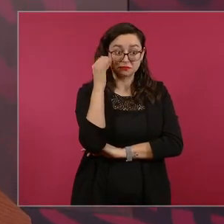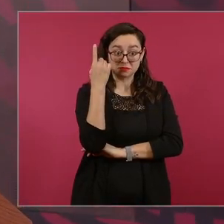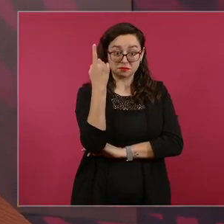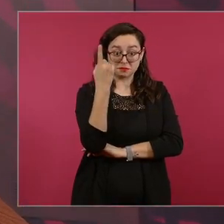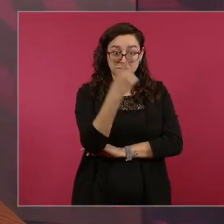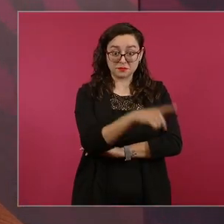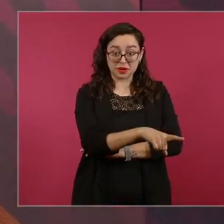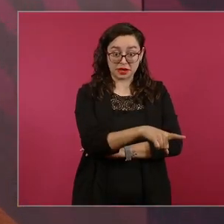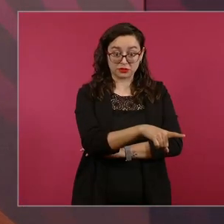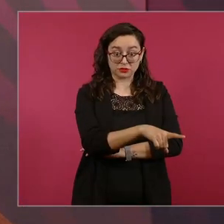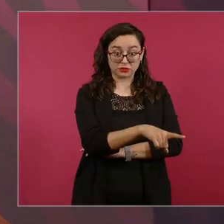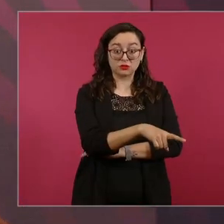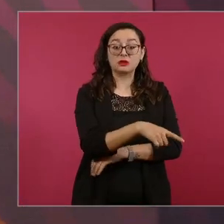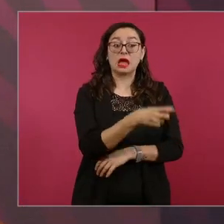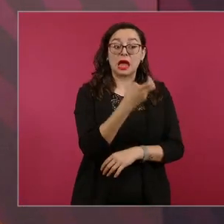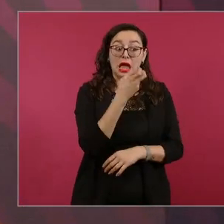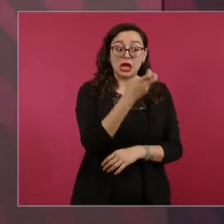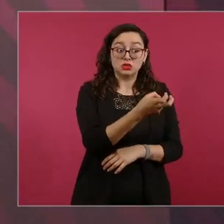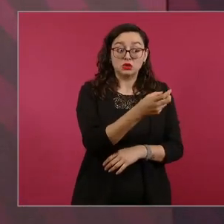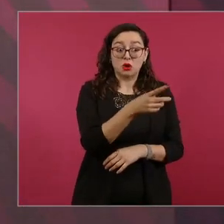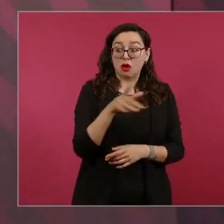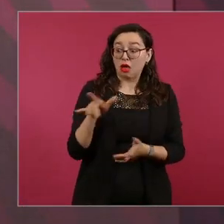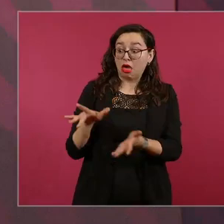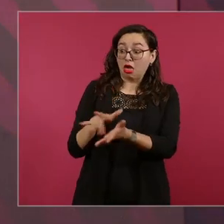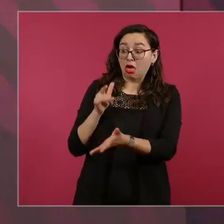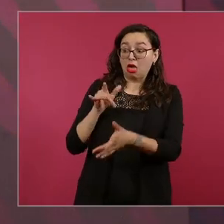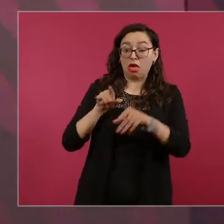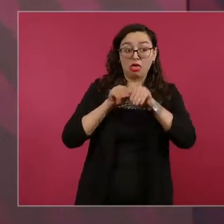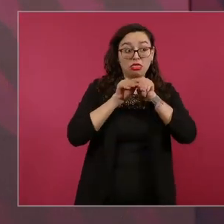que no hicieran apología de la violencia.